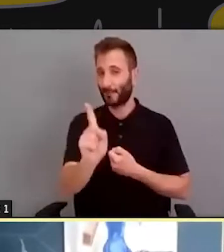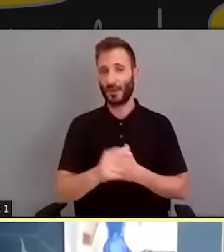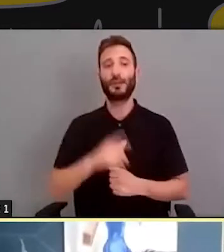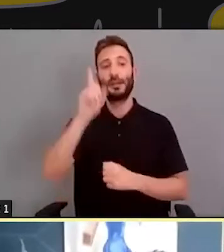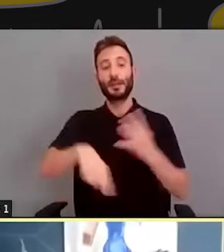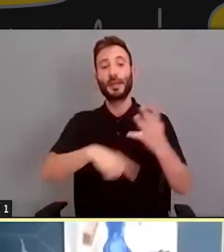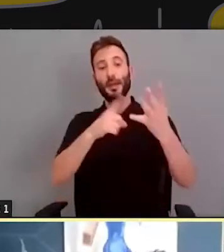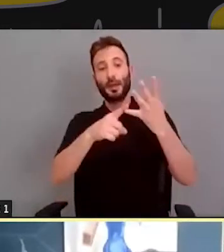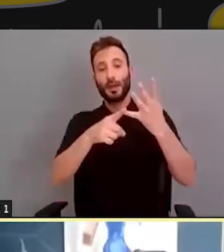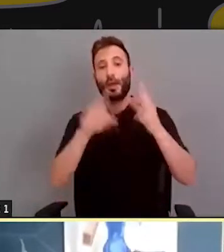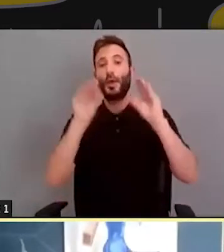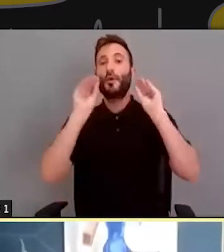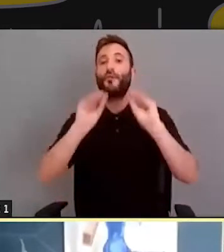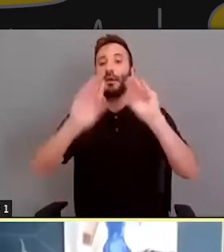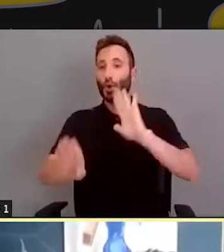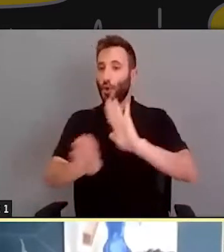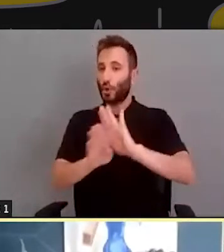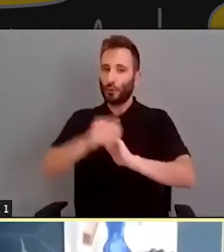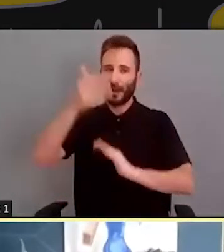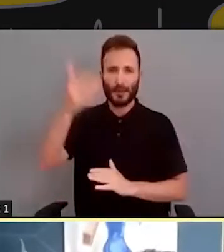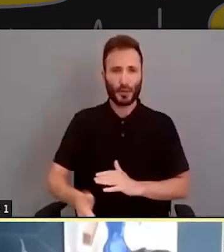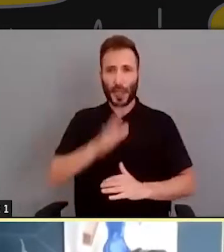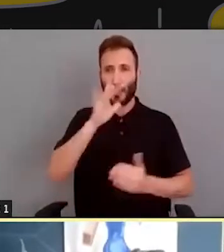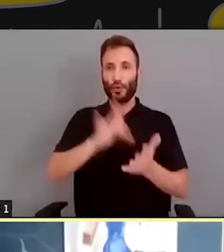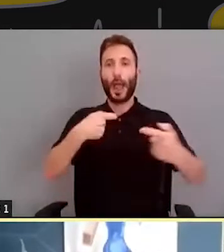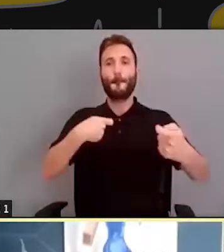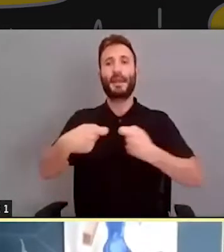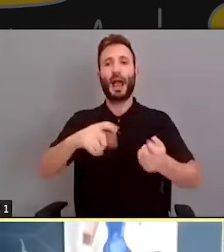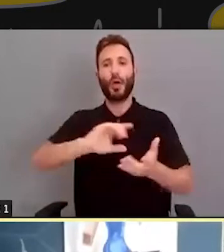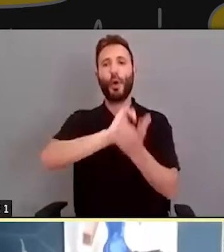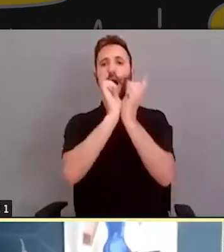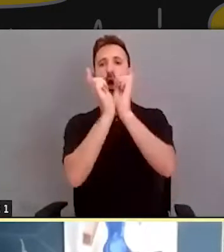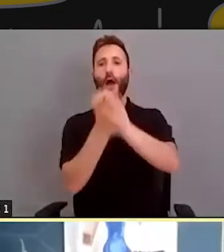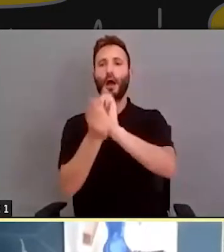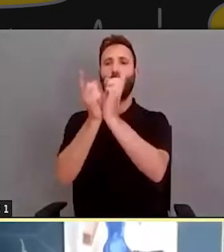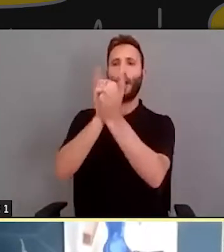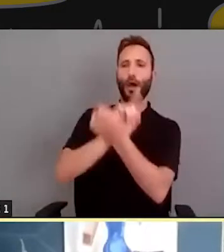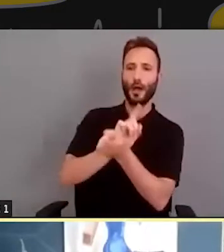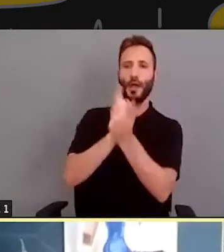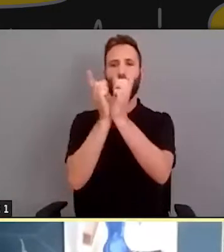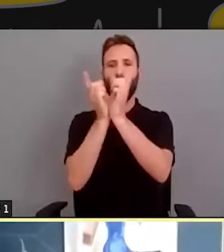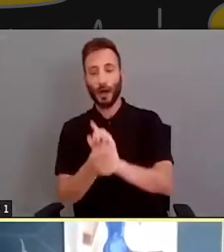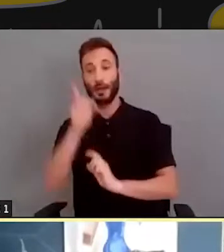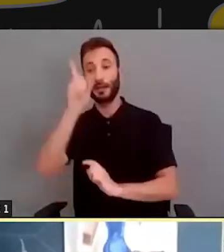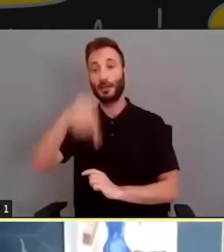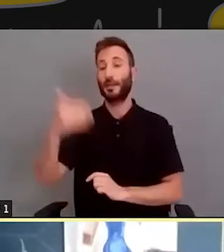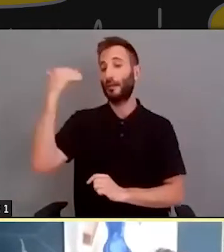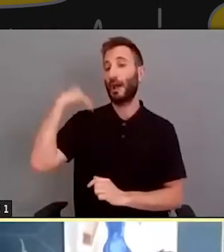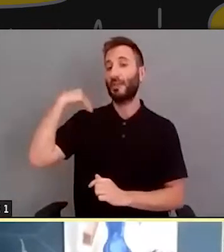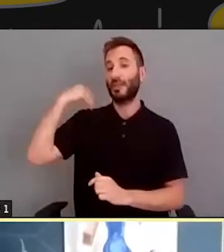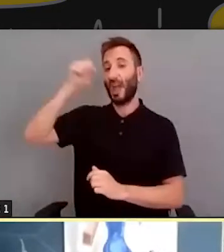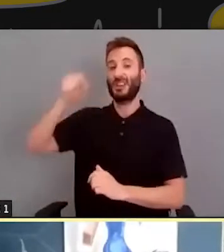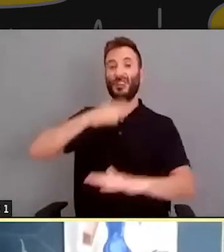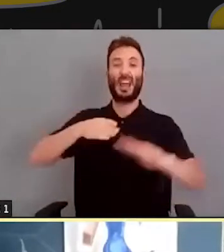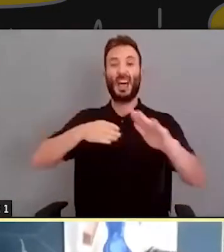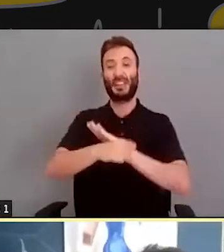es muy importante, el mercado es cambiante, lo que se daba en la formación en accesibilidad de hace años igual no vale hoy, pero claramente